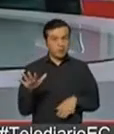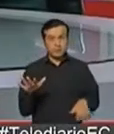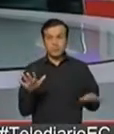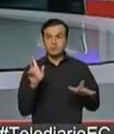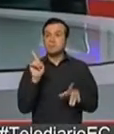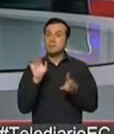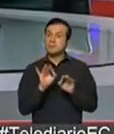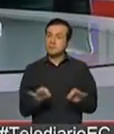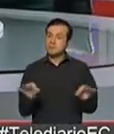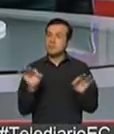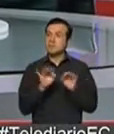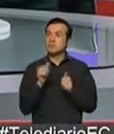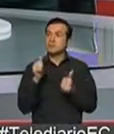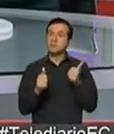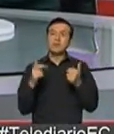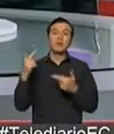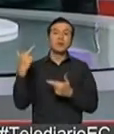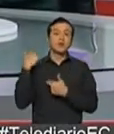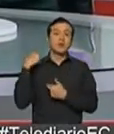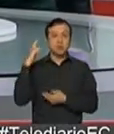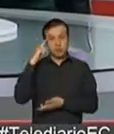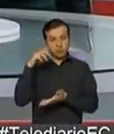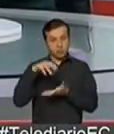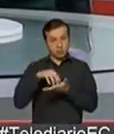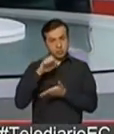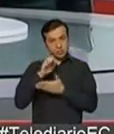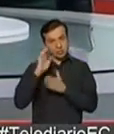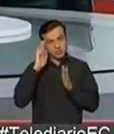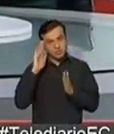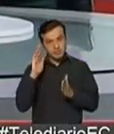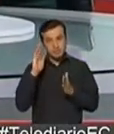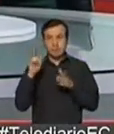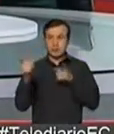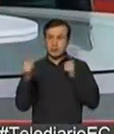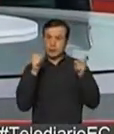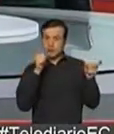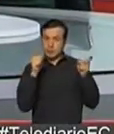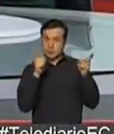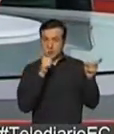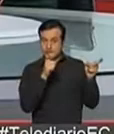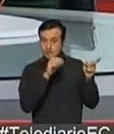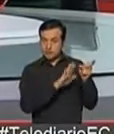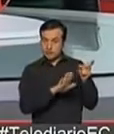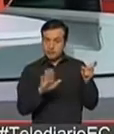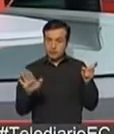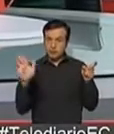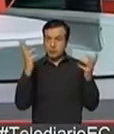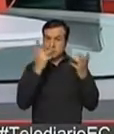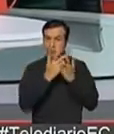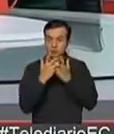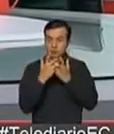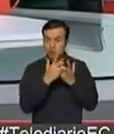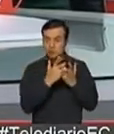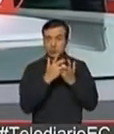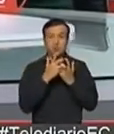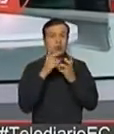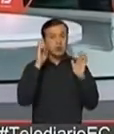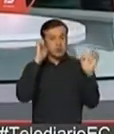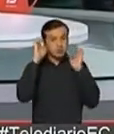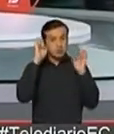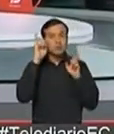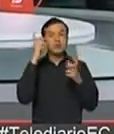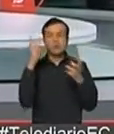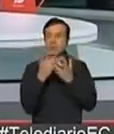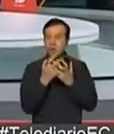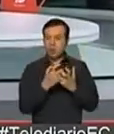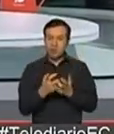es importante saber cuál es el rol del gobierno nacional como para dar las directrices y que se puedan articular políticas que permitan